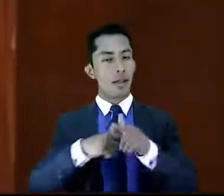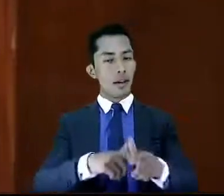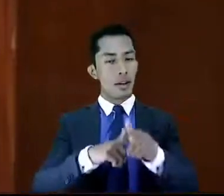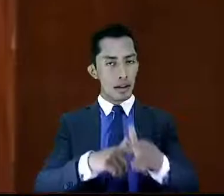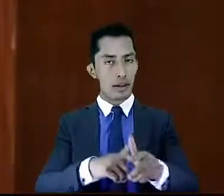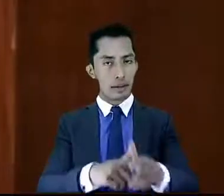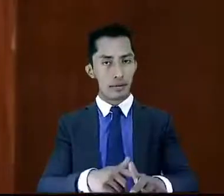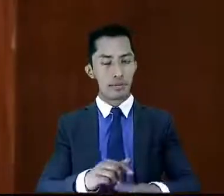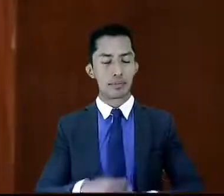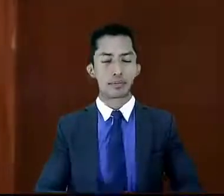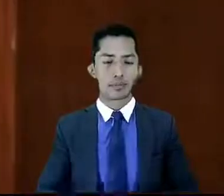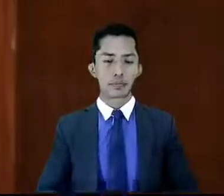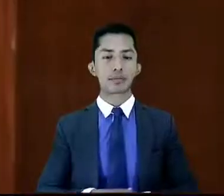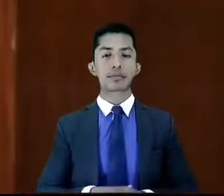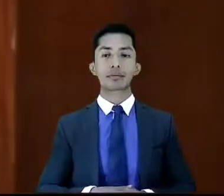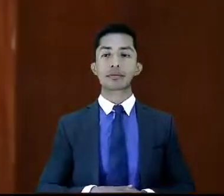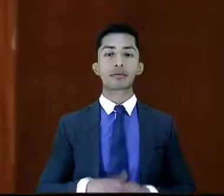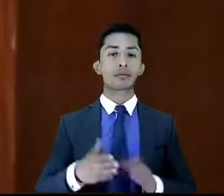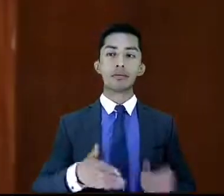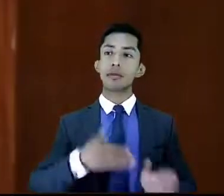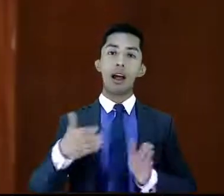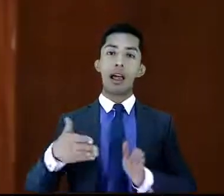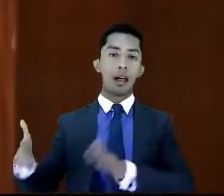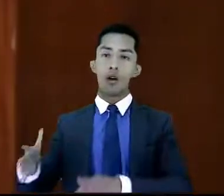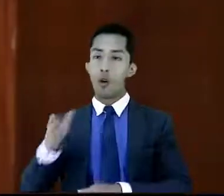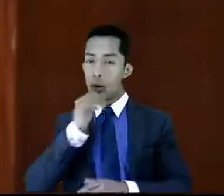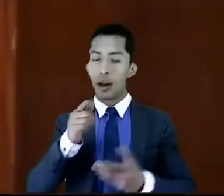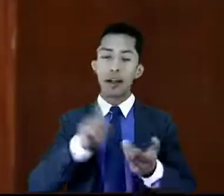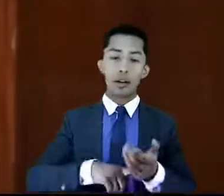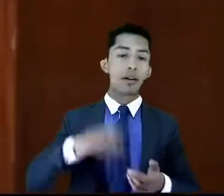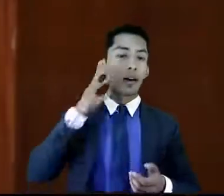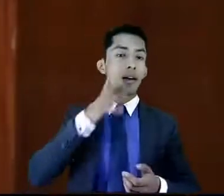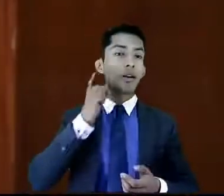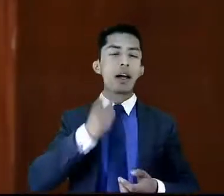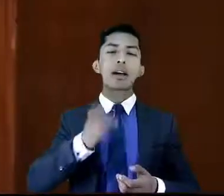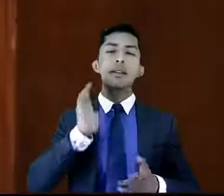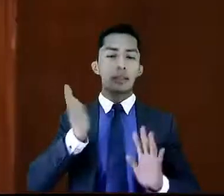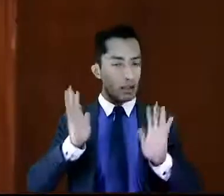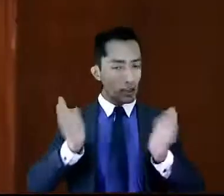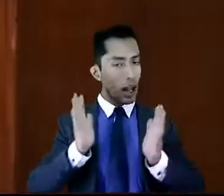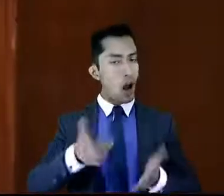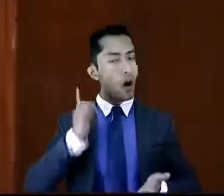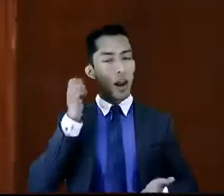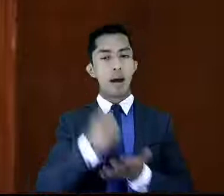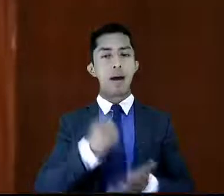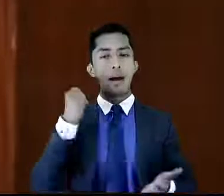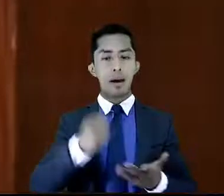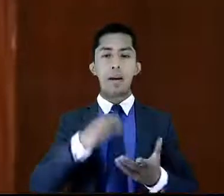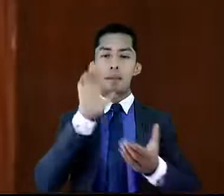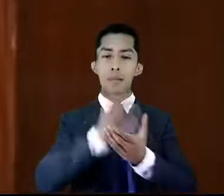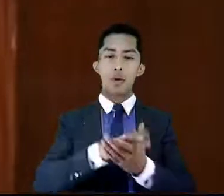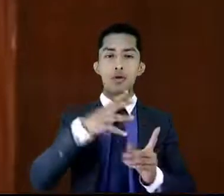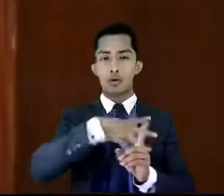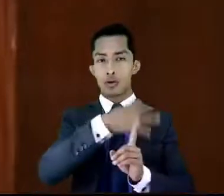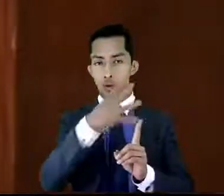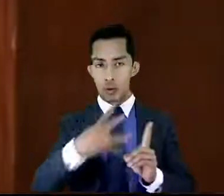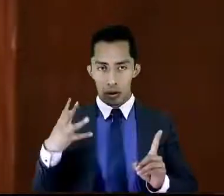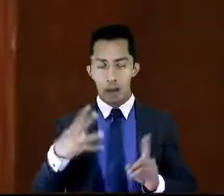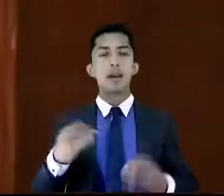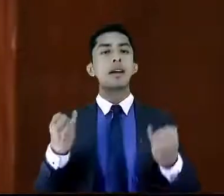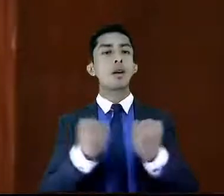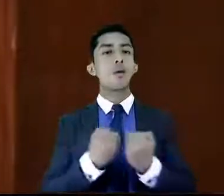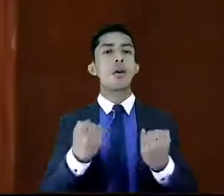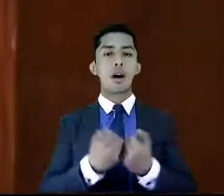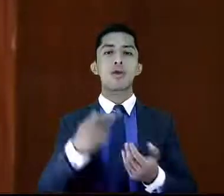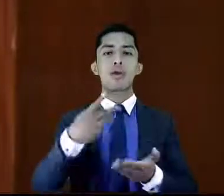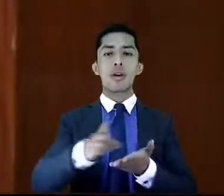impostergable para este Congreso es aprobar ya el matrimonio igualitario y el derecho de los menores de